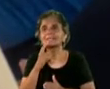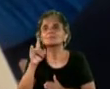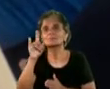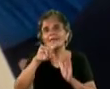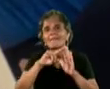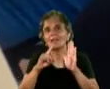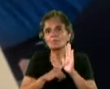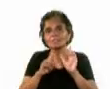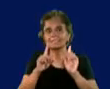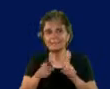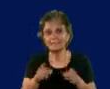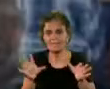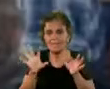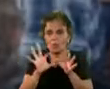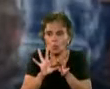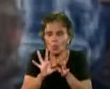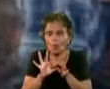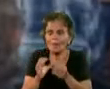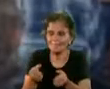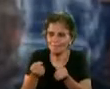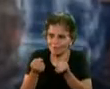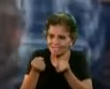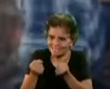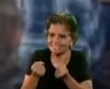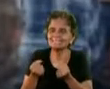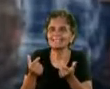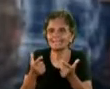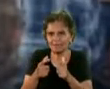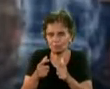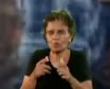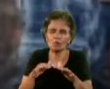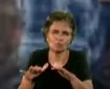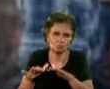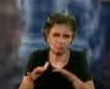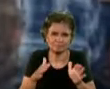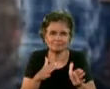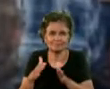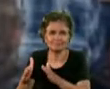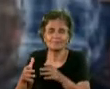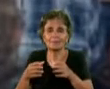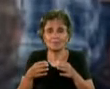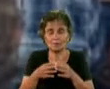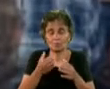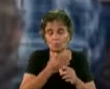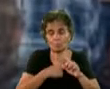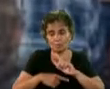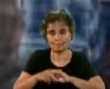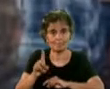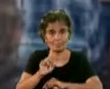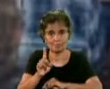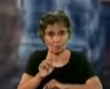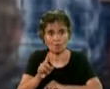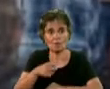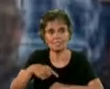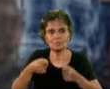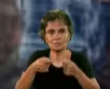fortalecer acciones comunes. Amplia presencia de ONGs en un nuevo encuentro de fortalecimiento de asociaciones. La actividad